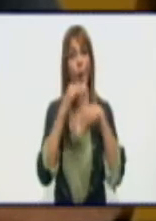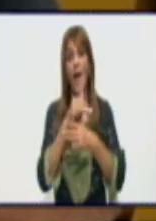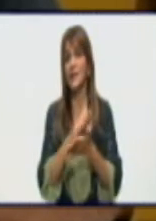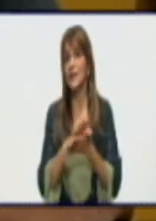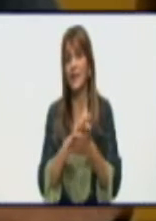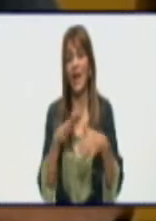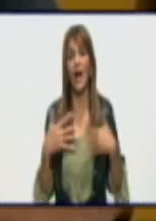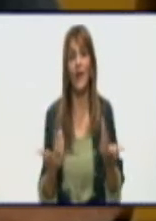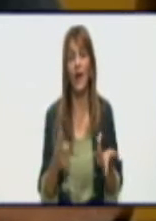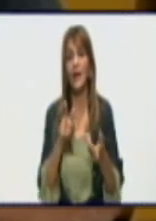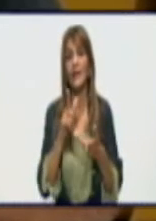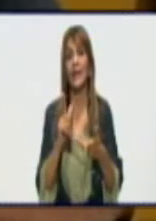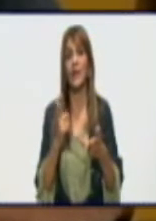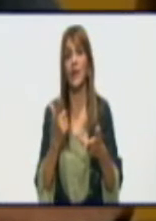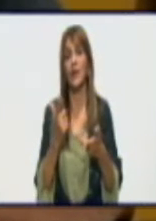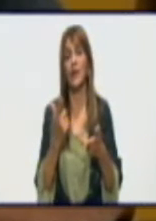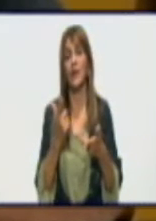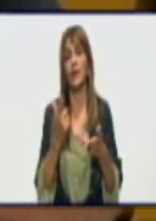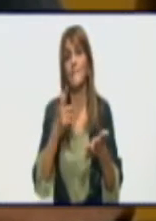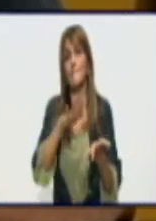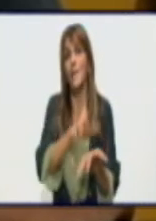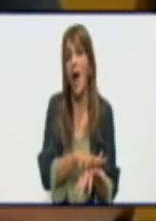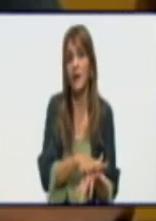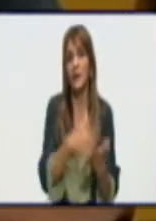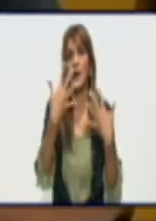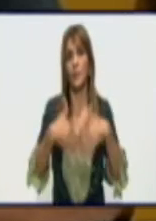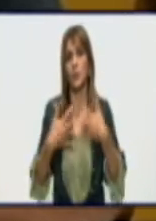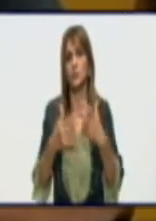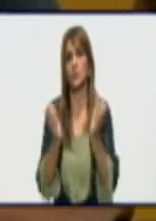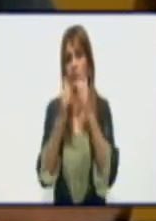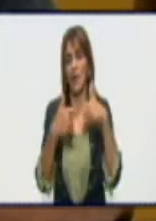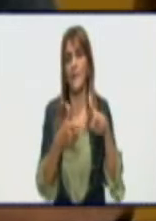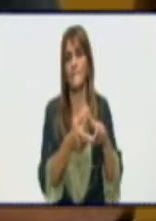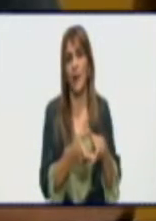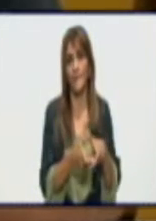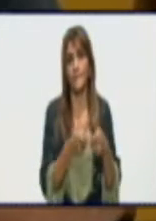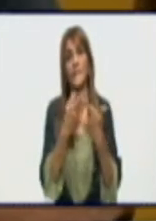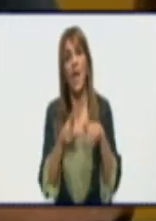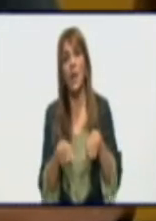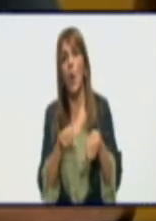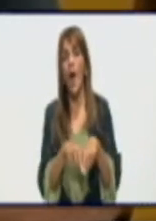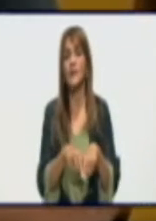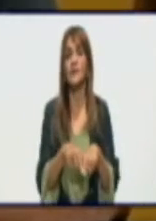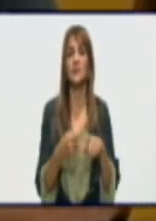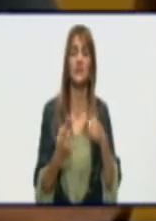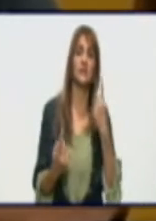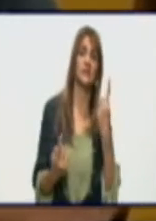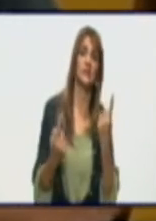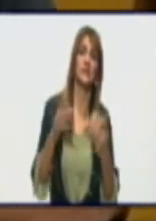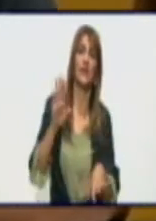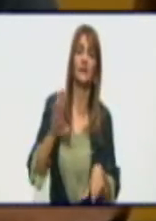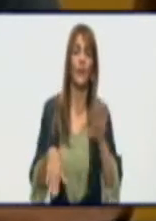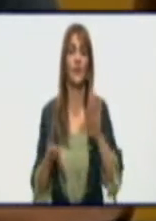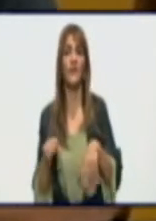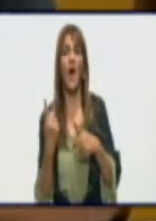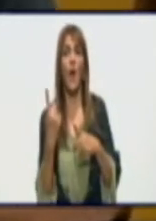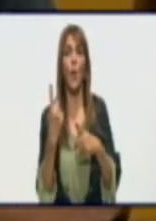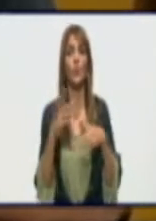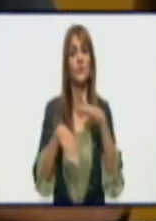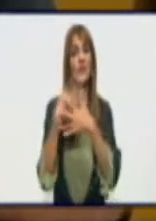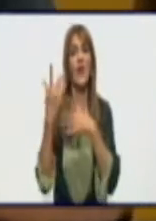pan salga con calidad. Realmente conocemos también que realmente hay una inestabilidad en la harina, es decir, que un día entra un tipo, otro día entra,